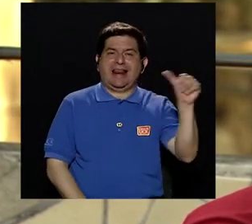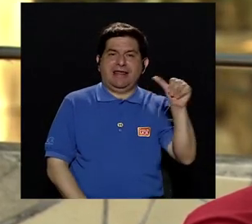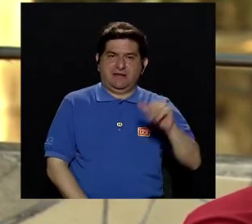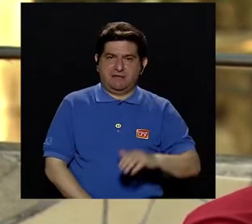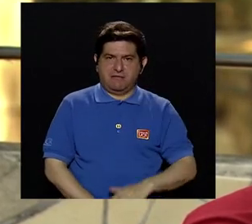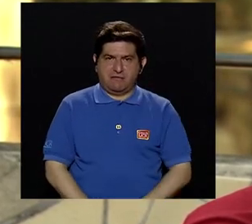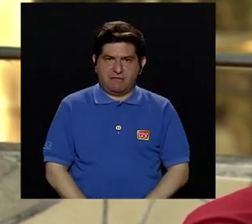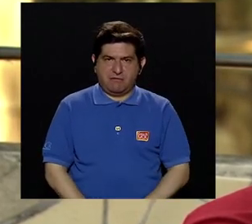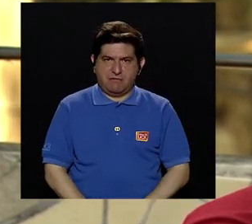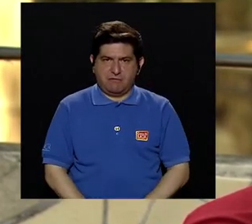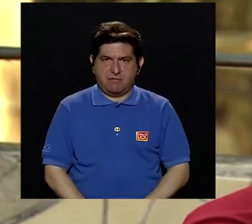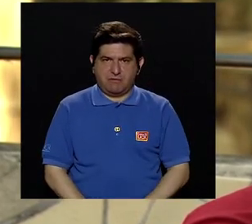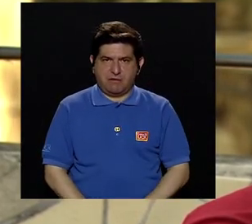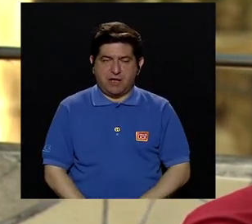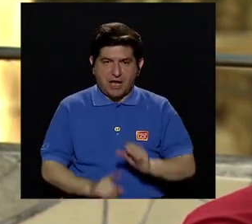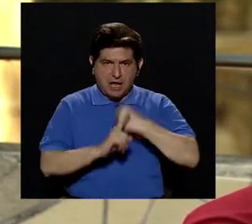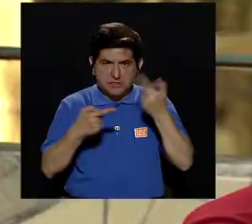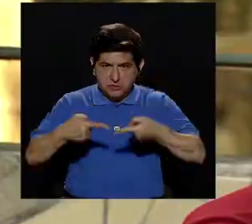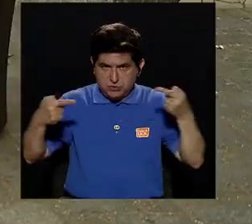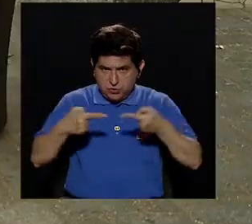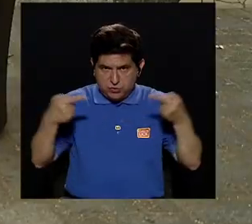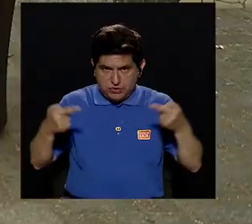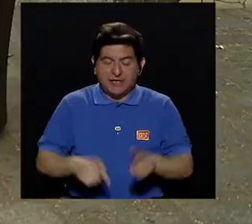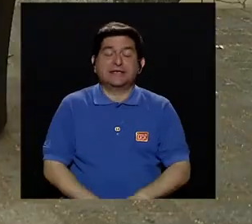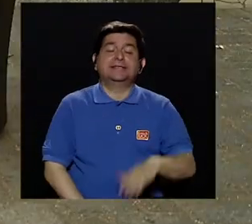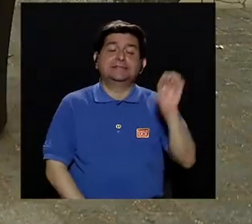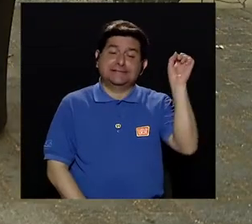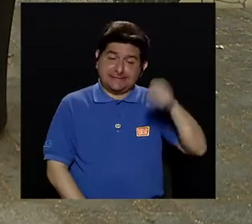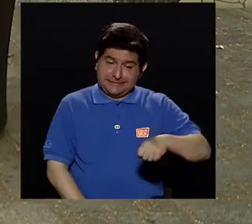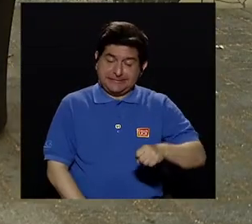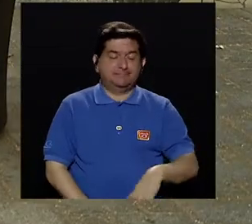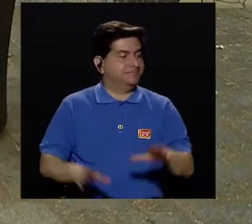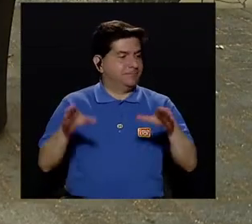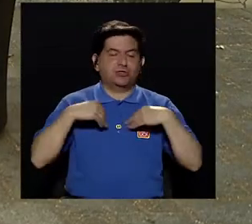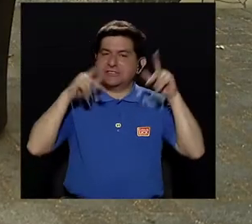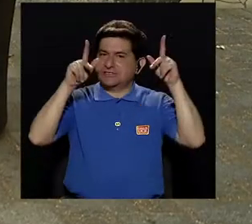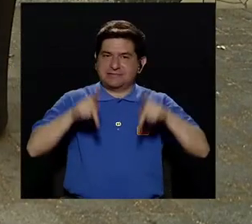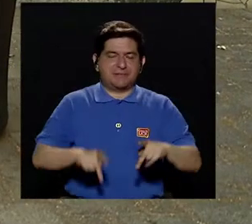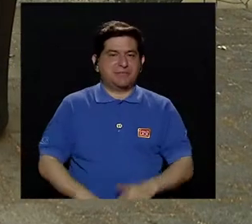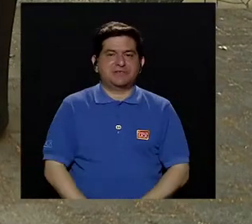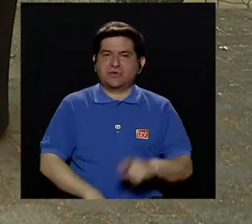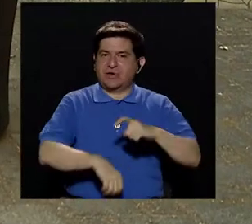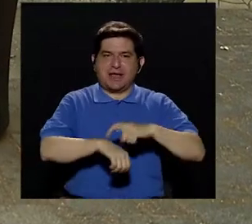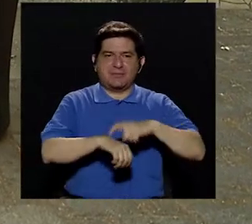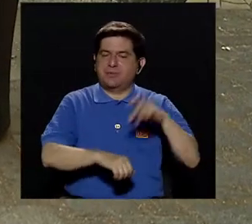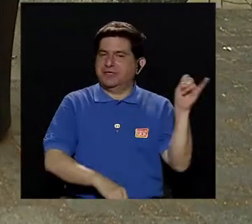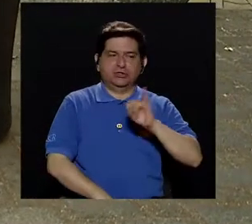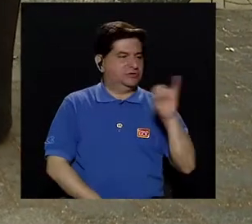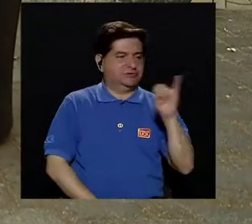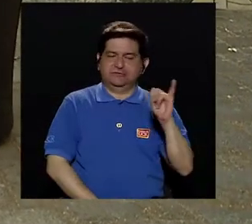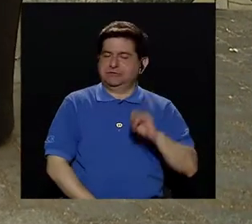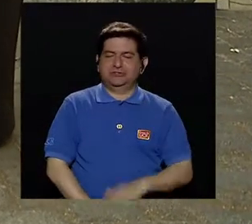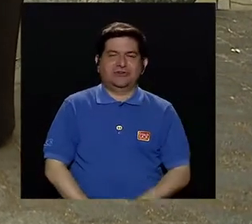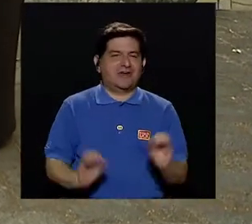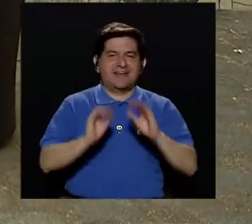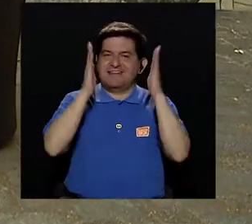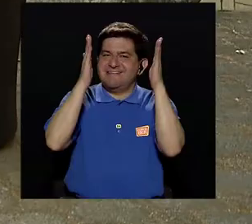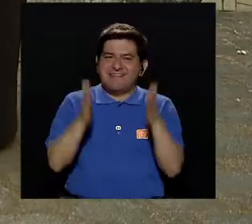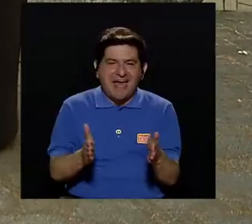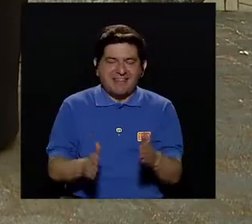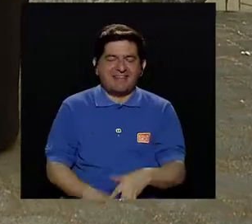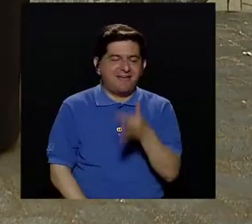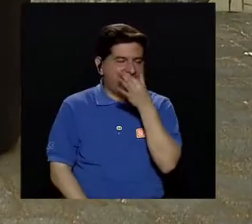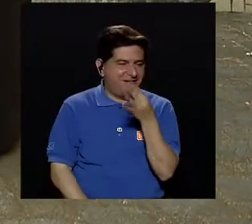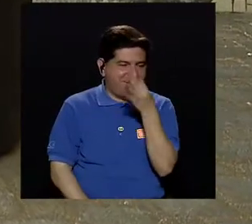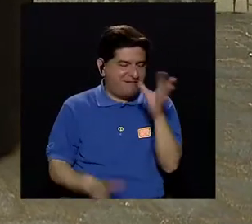alérgica, ¿existen contraindicaciones? Sí, de hecho no se aceptan personas que están en periodo de infección, ¿verdad? Entonces ninguna persona que